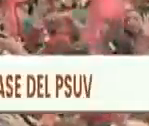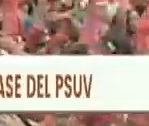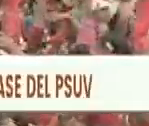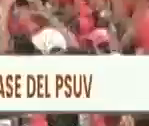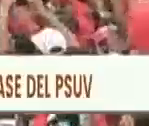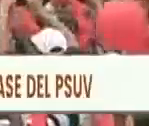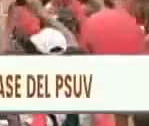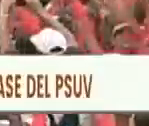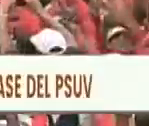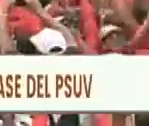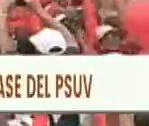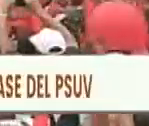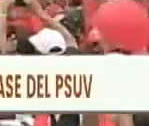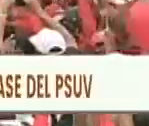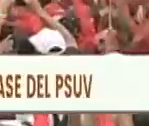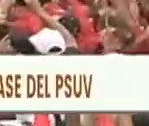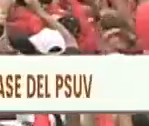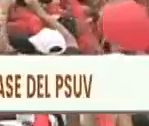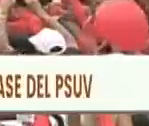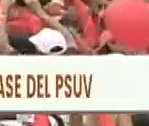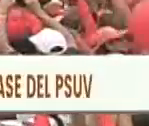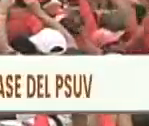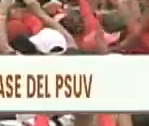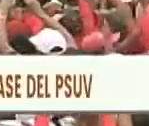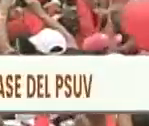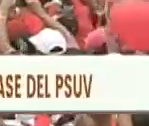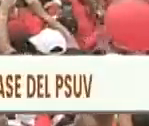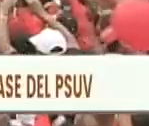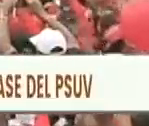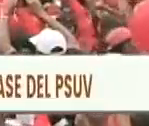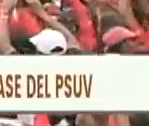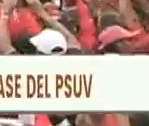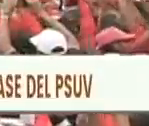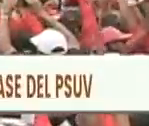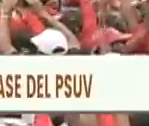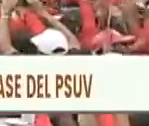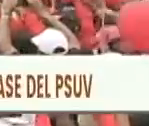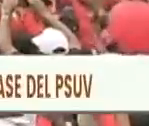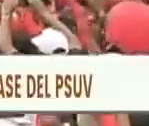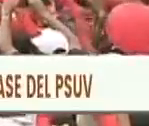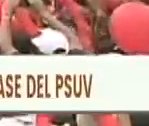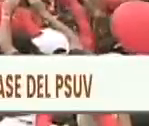crecer. Sí, eres un líder de la vida.